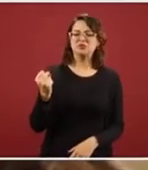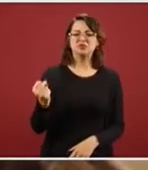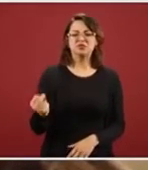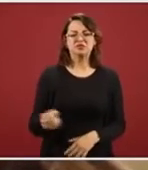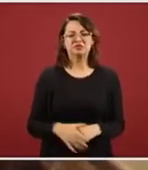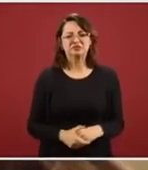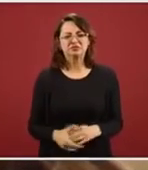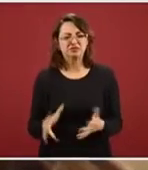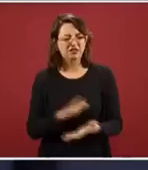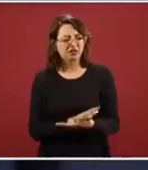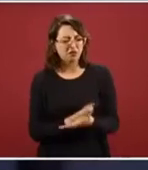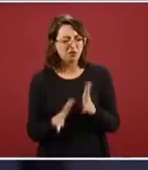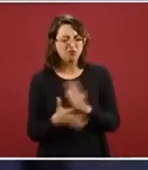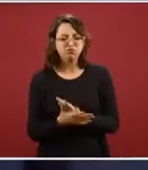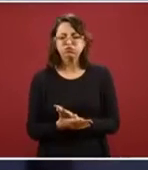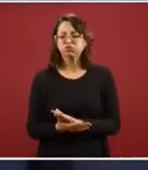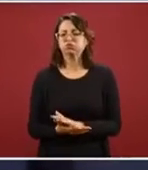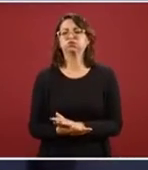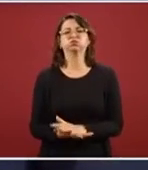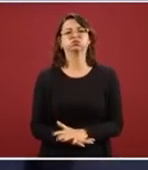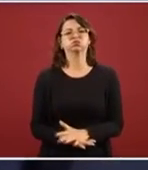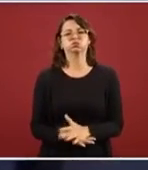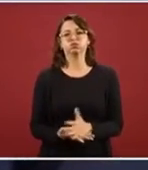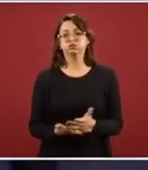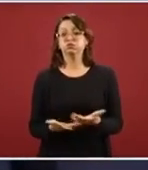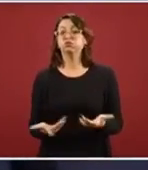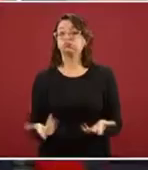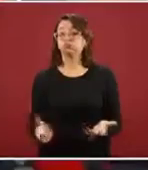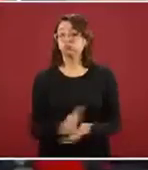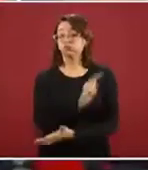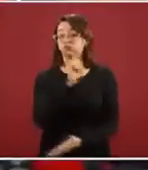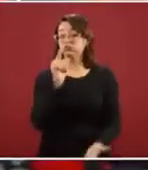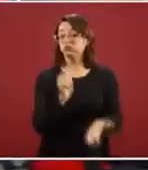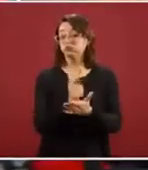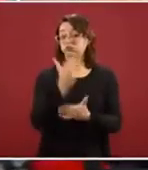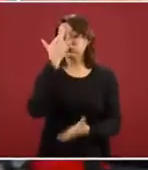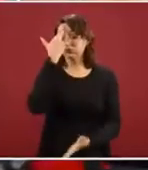las complicidades y los crímenes,